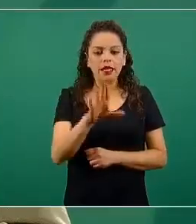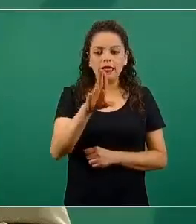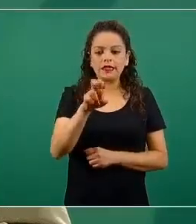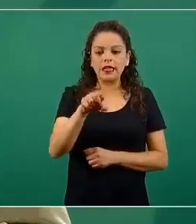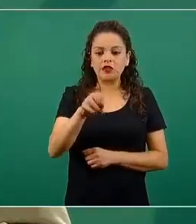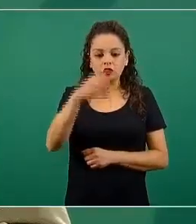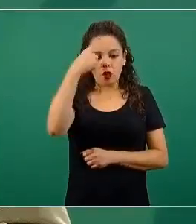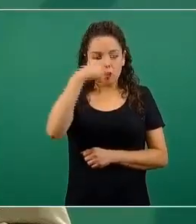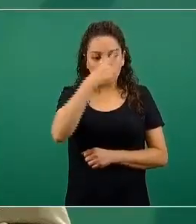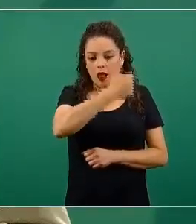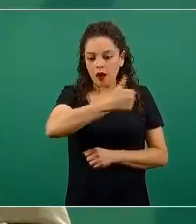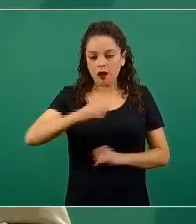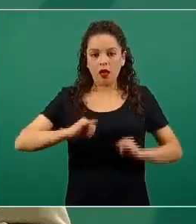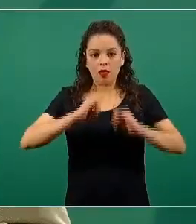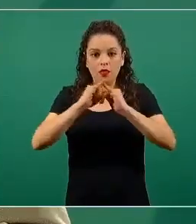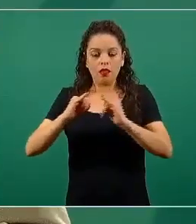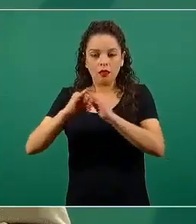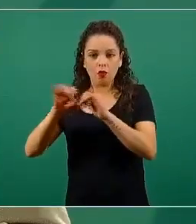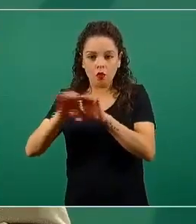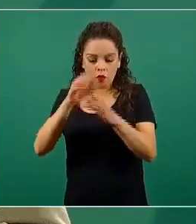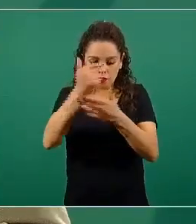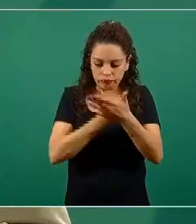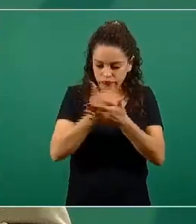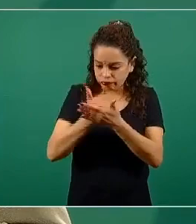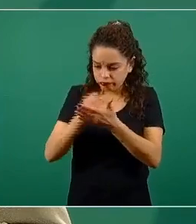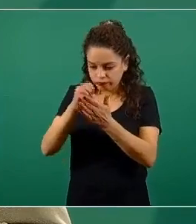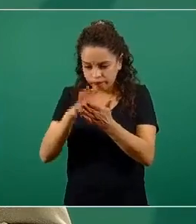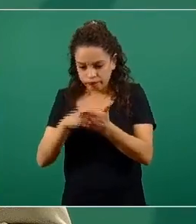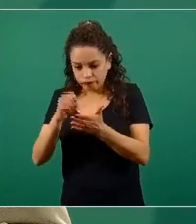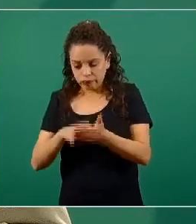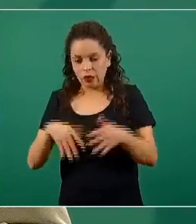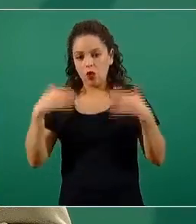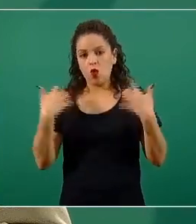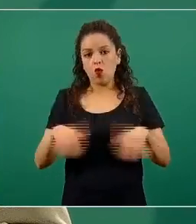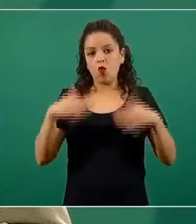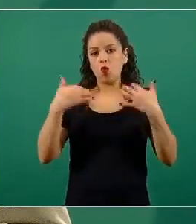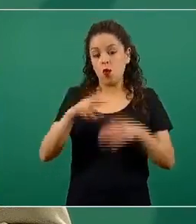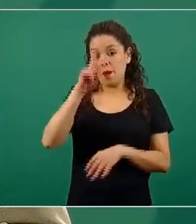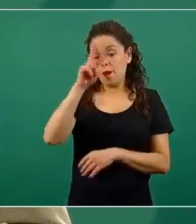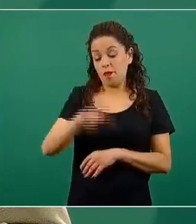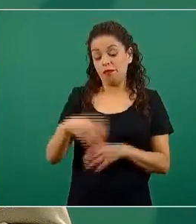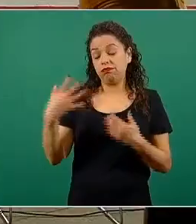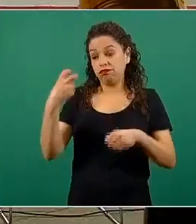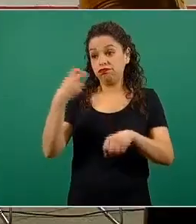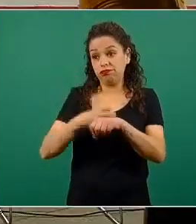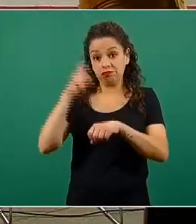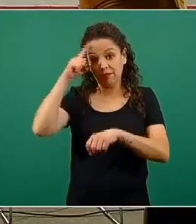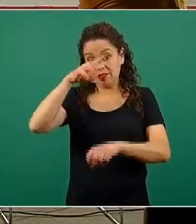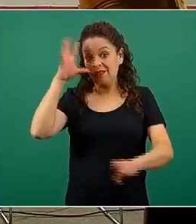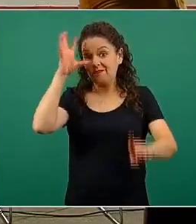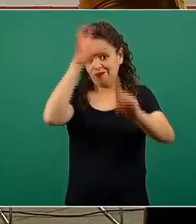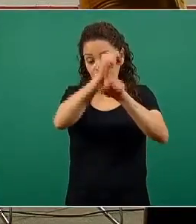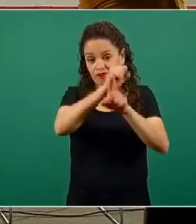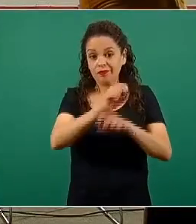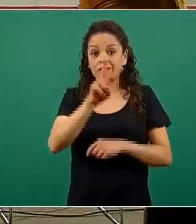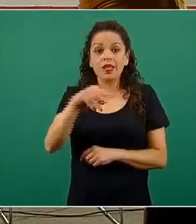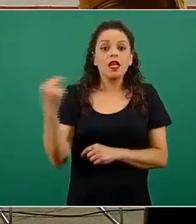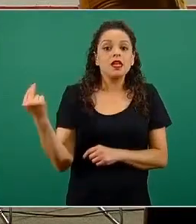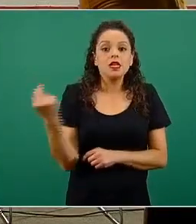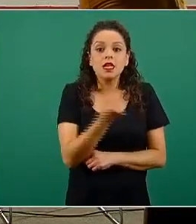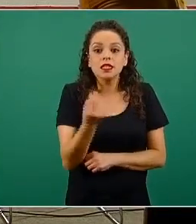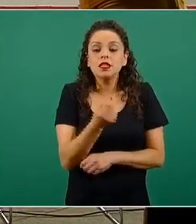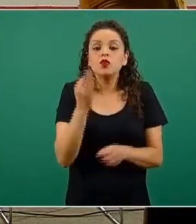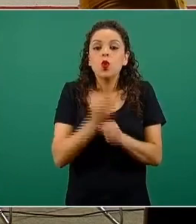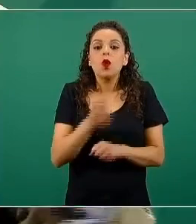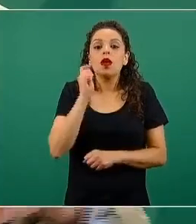nominales de cada una de las instituciones fue un gran reto. Tuvimos también la necesidad de